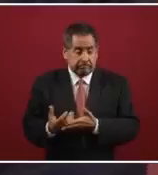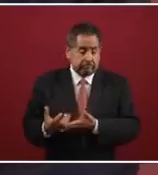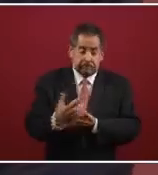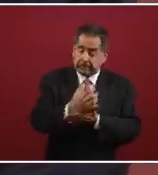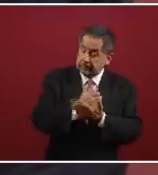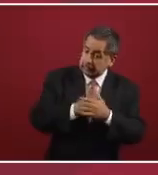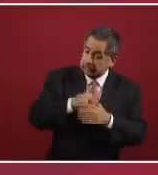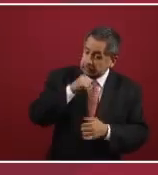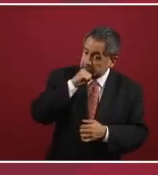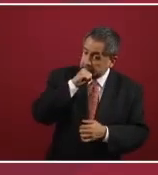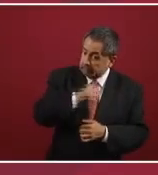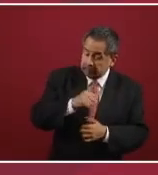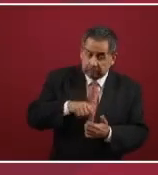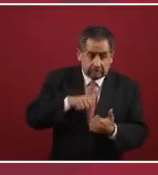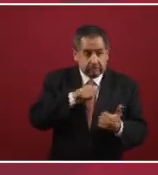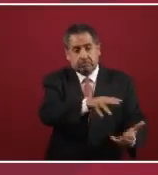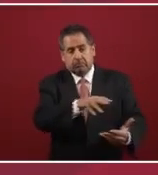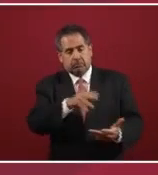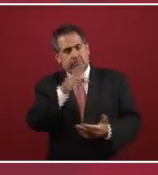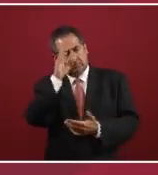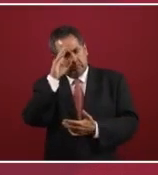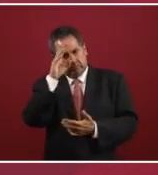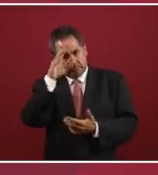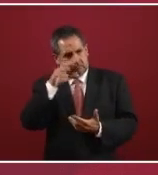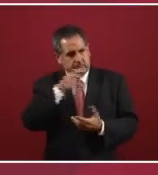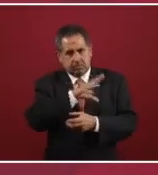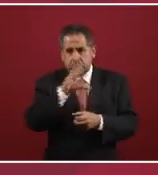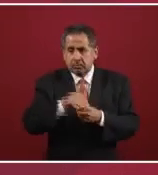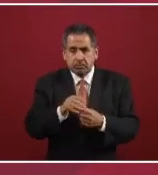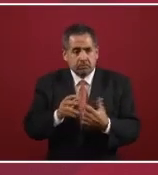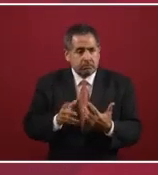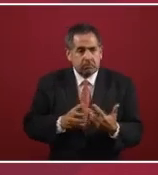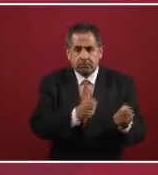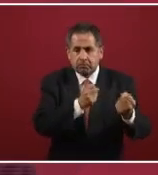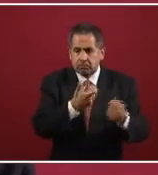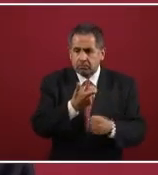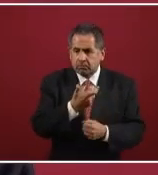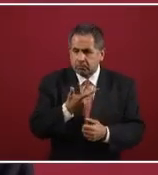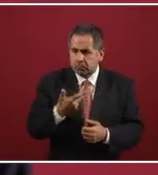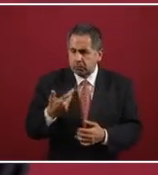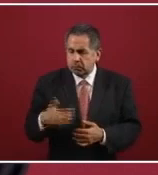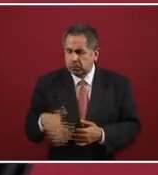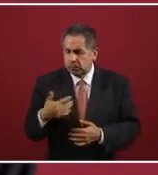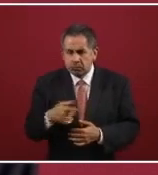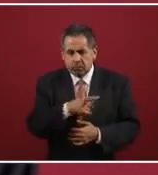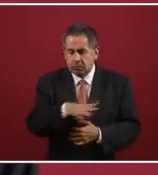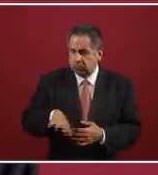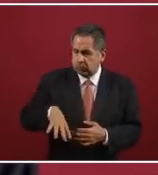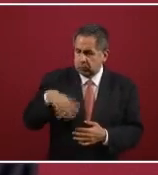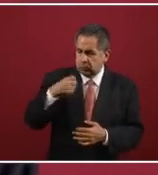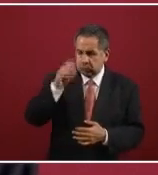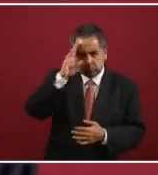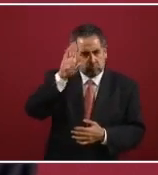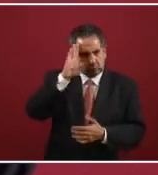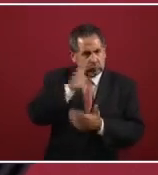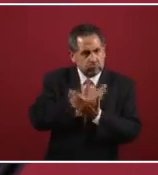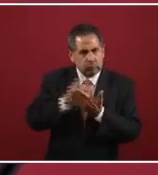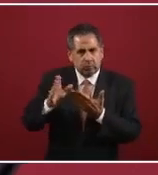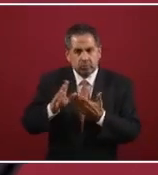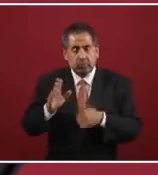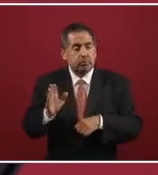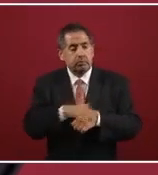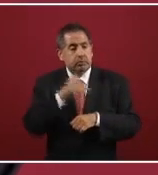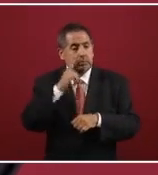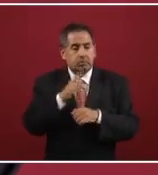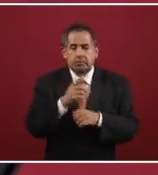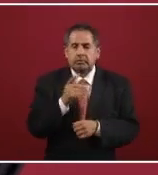todo en todo abusaban porque